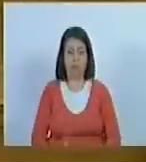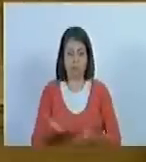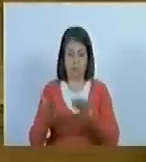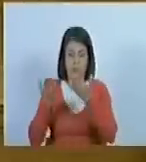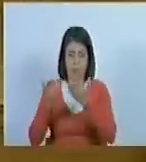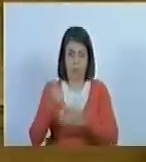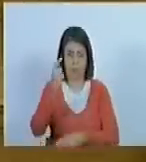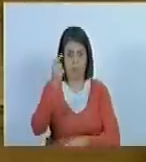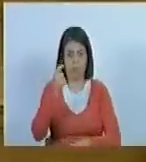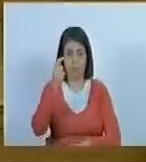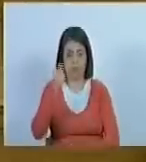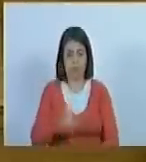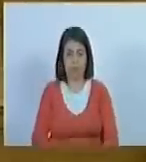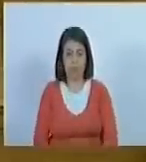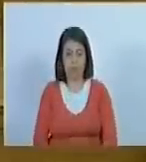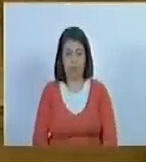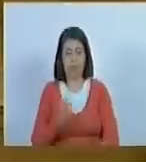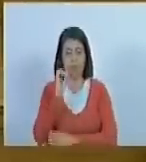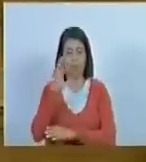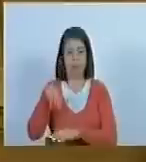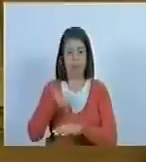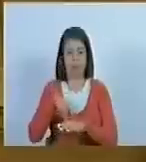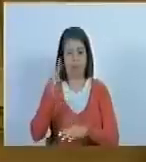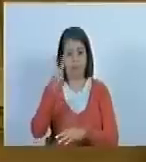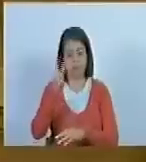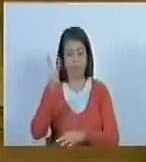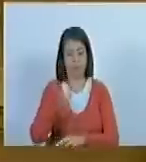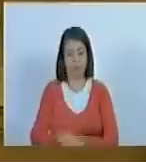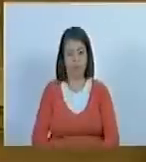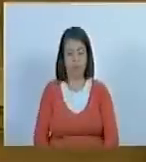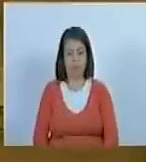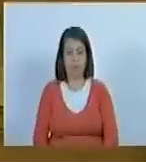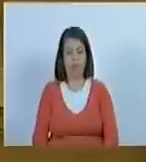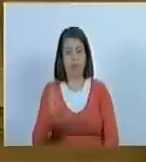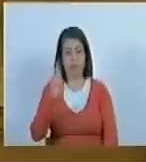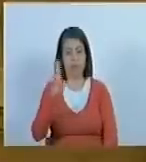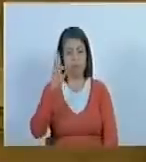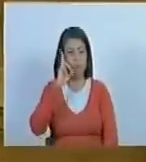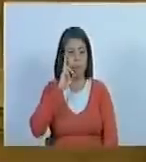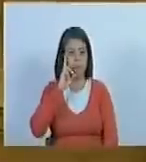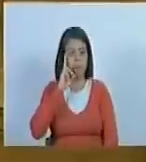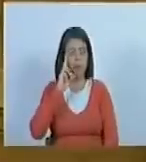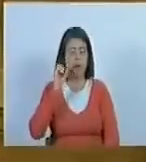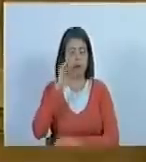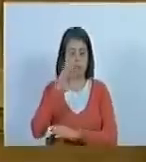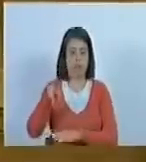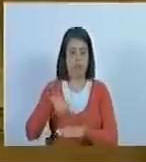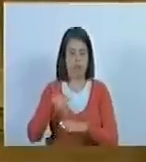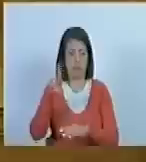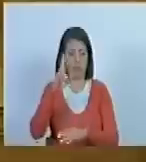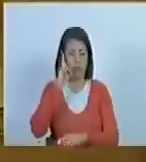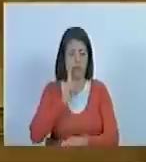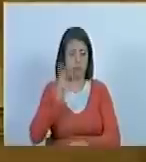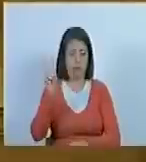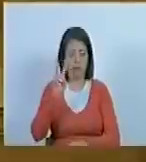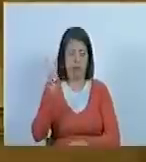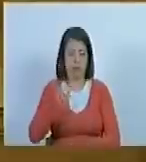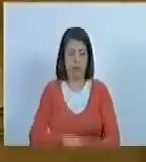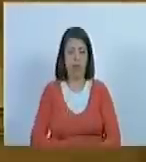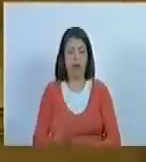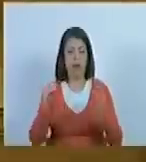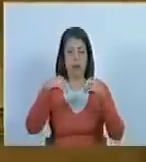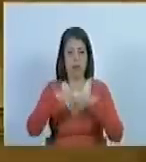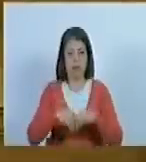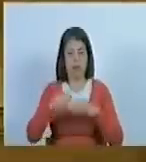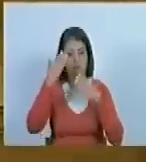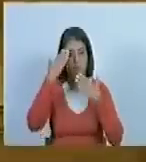Adelante, diputado. Asamblea Nacional de Venezuela, de la República, Asamblea Nacional de la República Bolivariana de Venezuela,